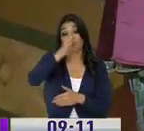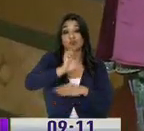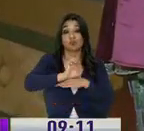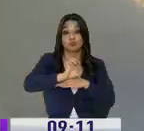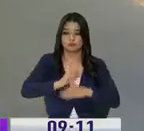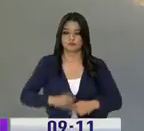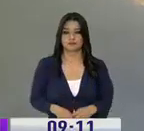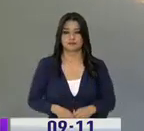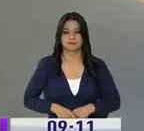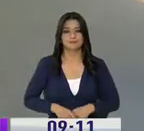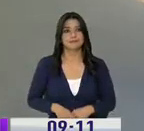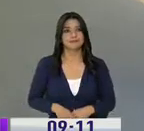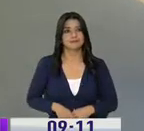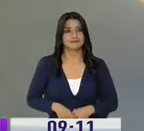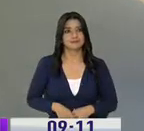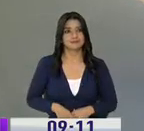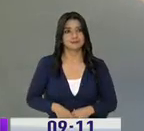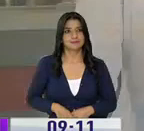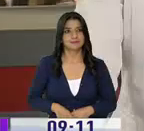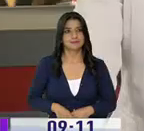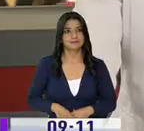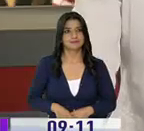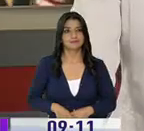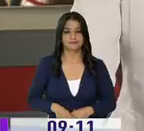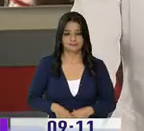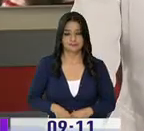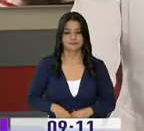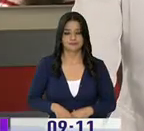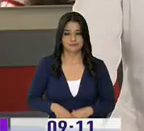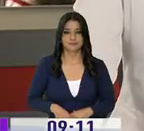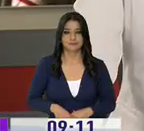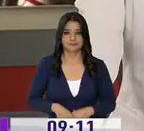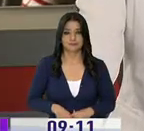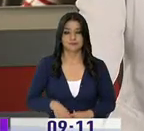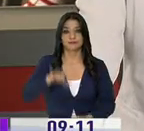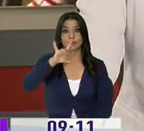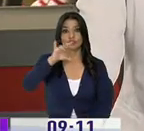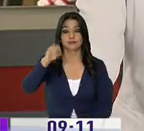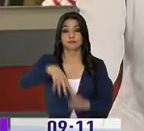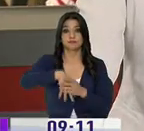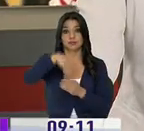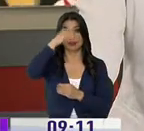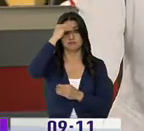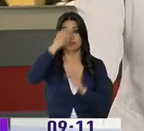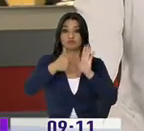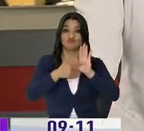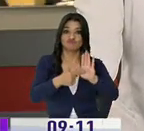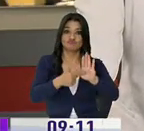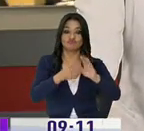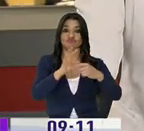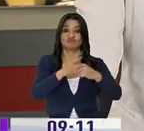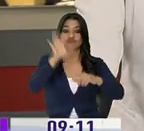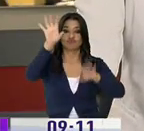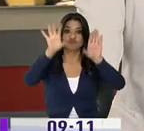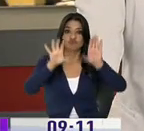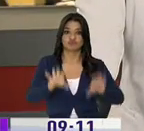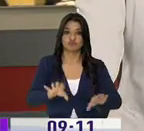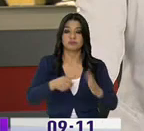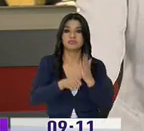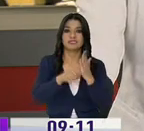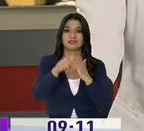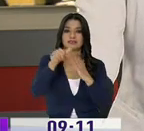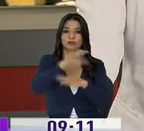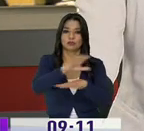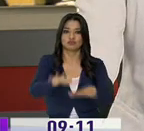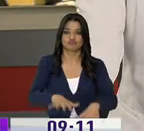país, informó Javier Rosero. Y alrededor de 80 emprendimientos fueron expuestos a las afueras del MAGAP en el